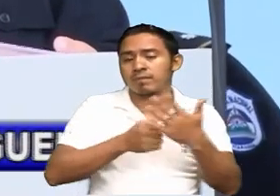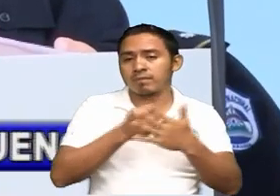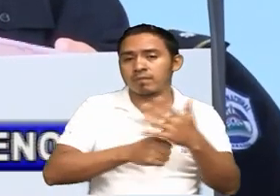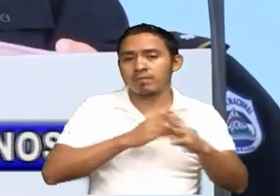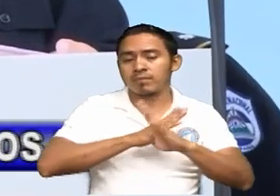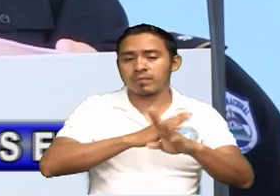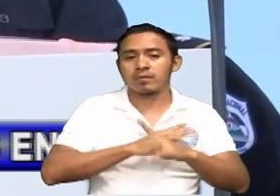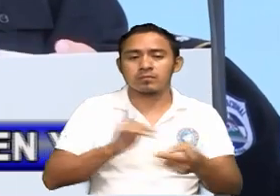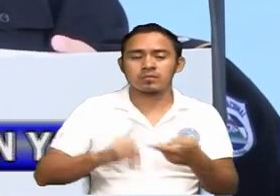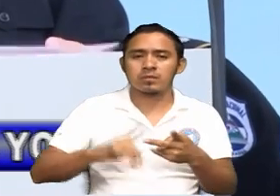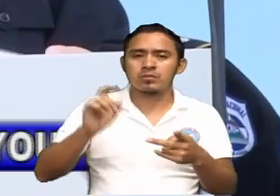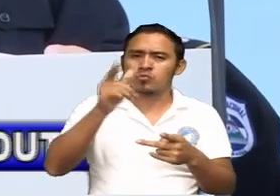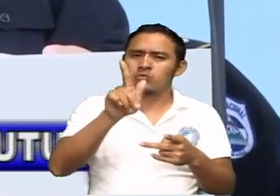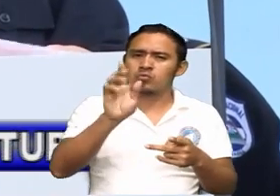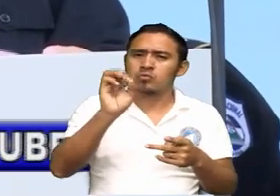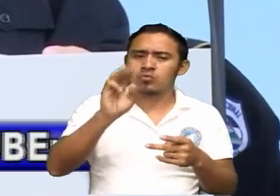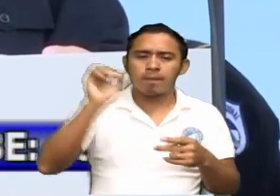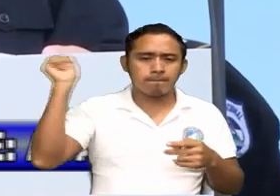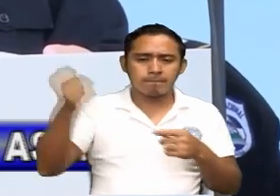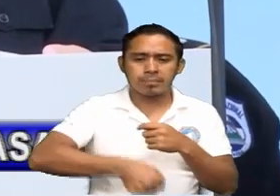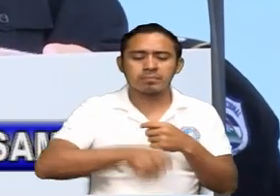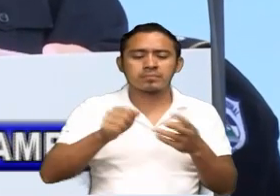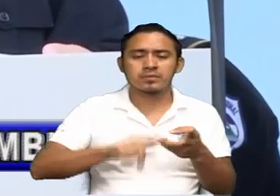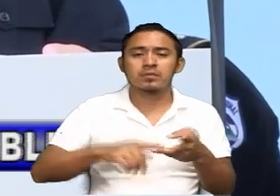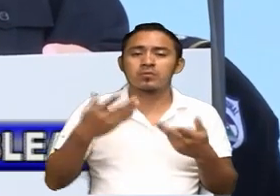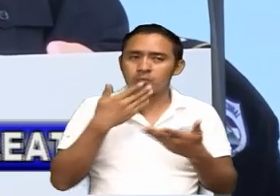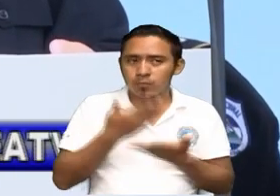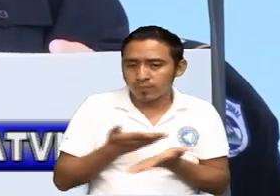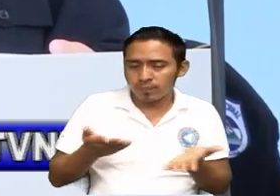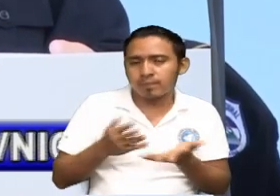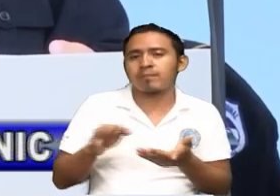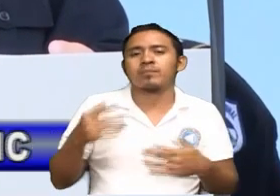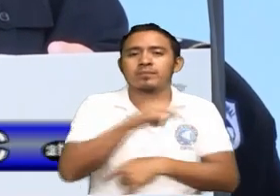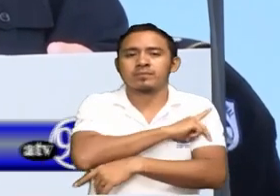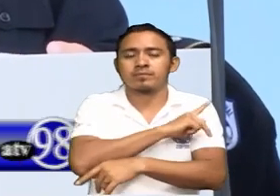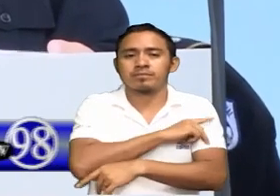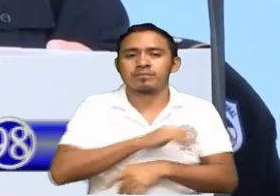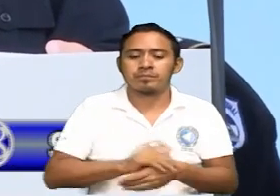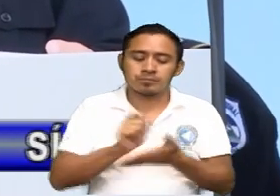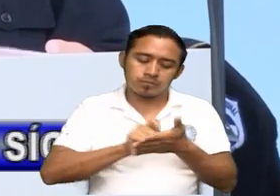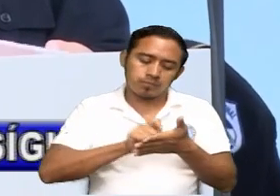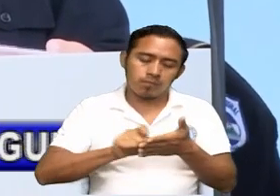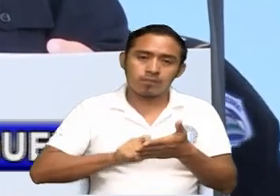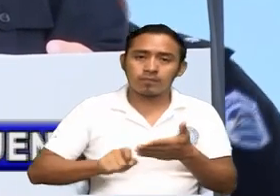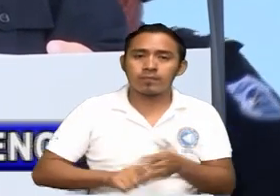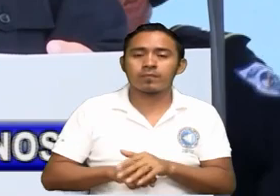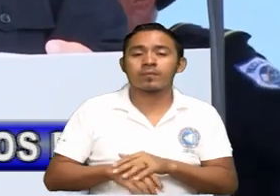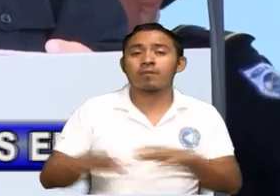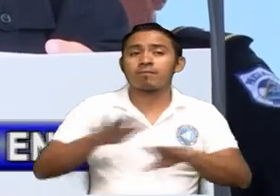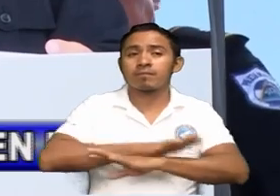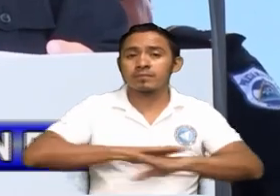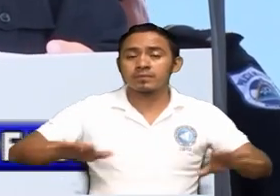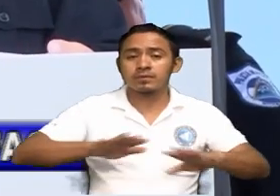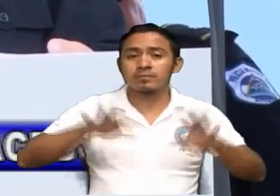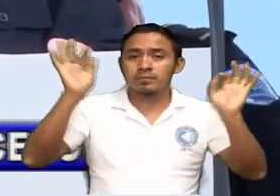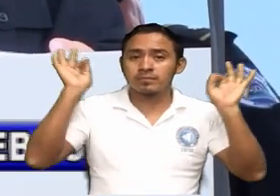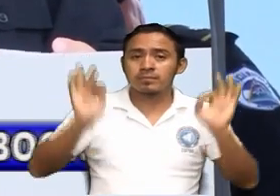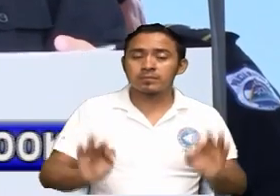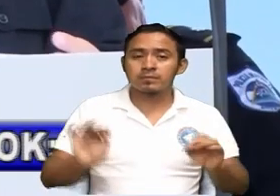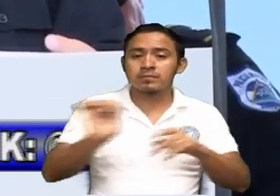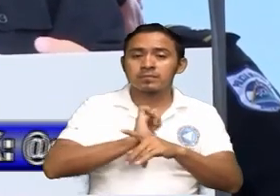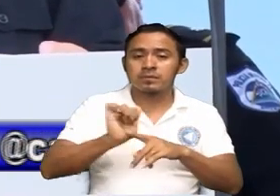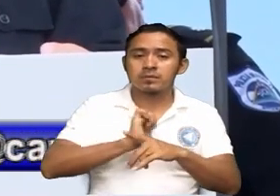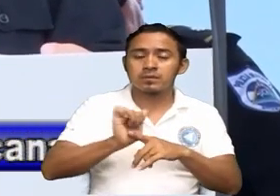tonfa, natación, cortesía policial, redacción, culminando con el cumplimiento de